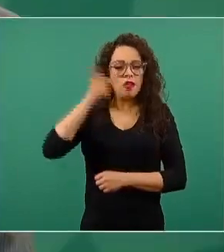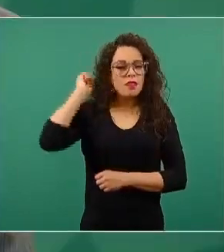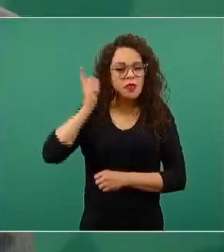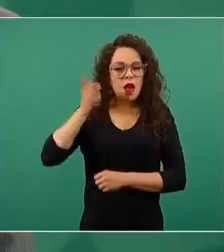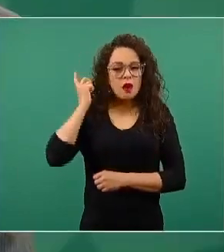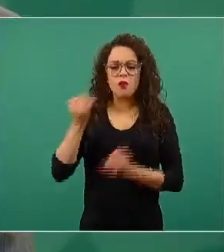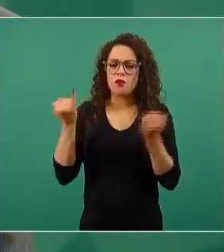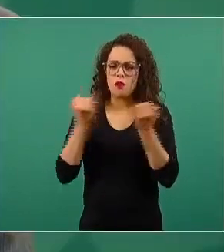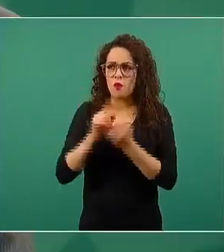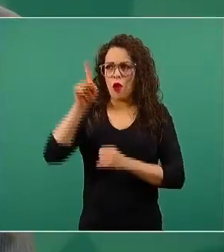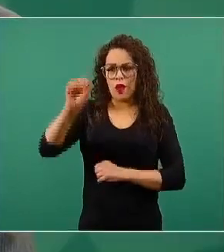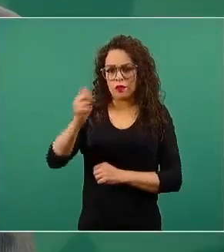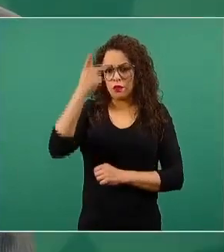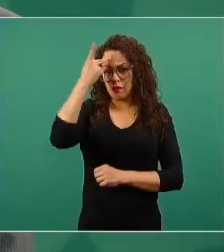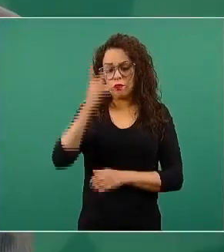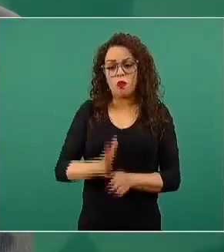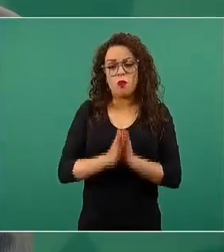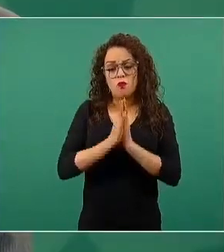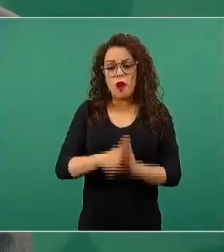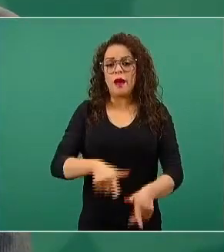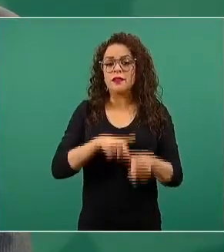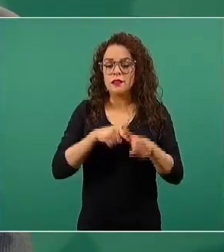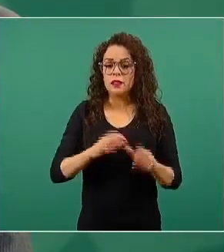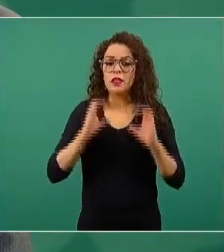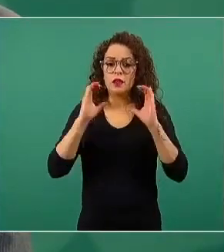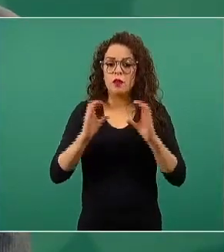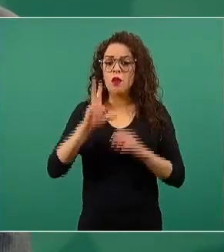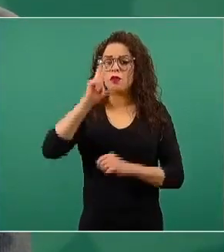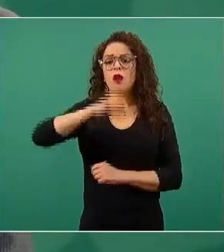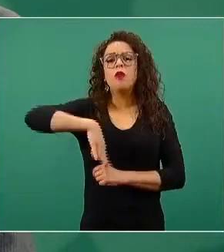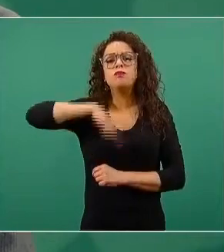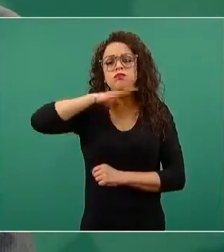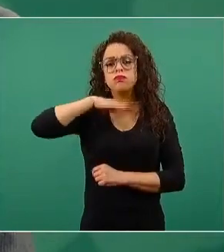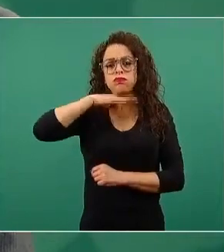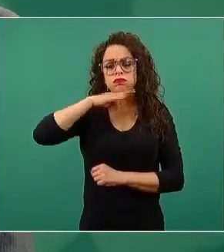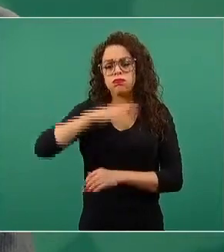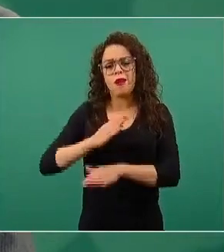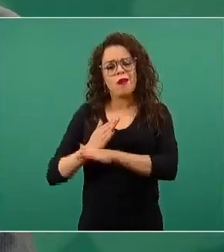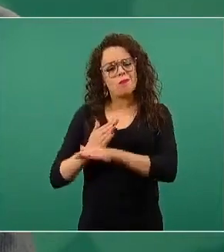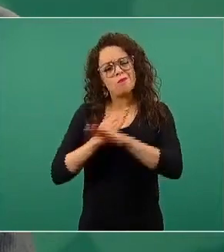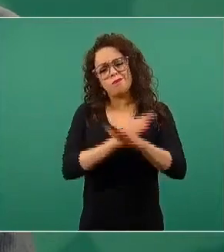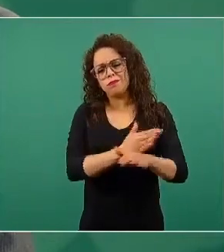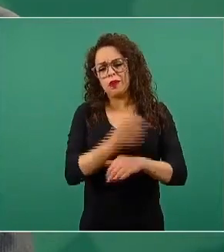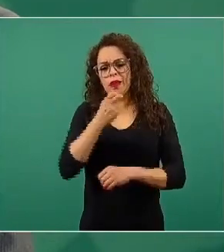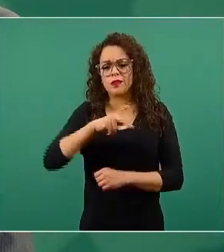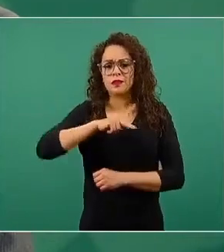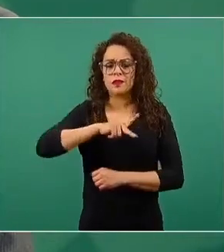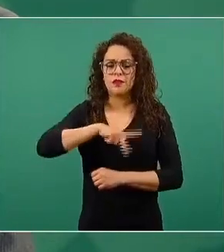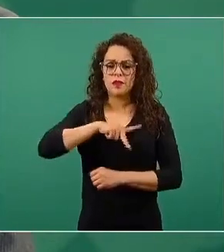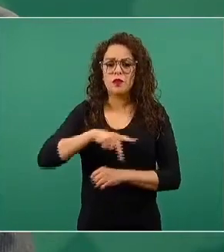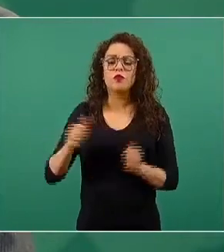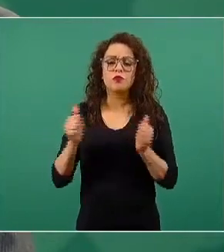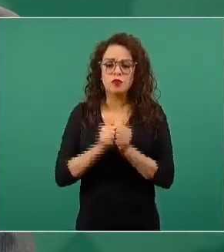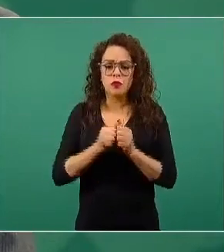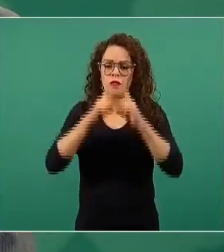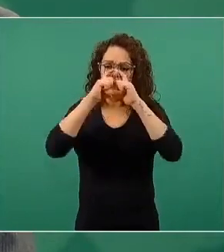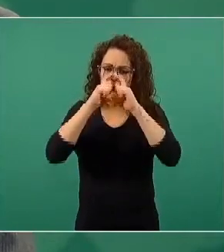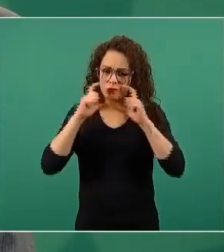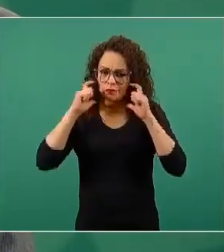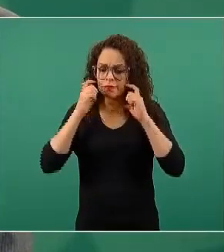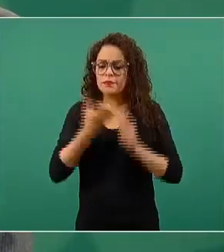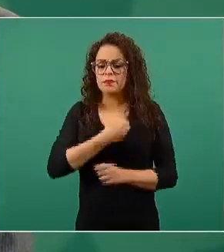Luis Potosí: no bajemos la guardia, pongamos una barrera al virus con el cubrebocas, con la sana